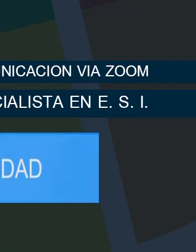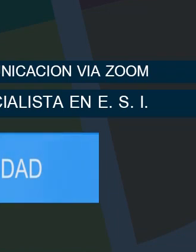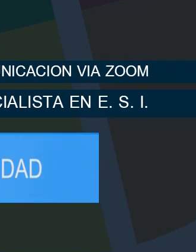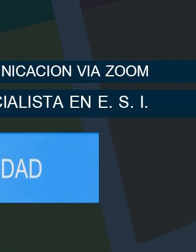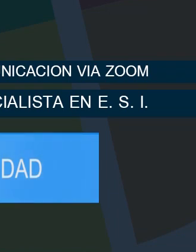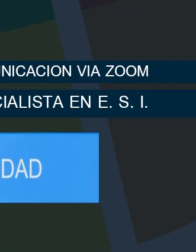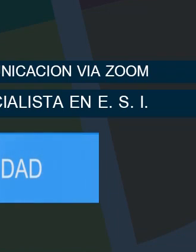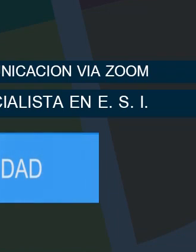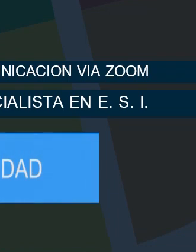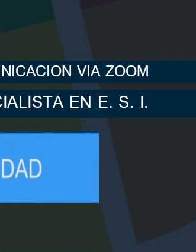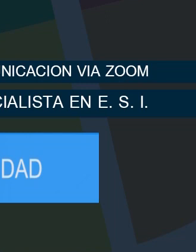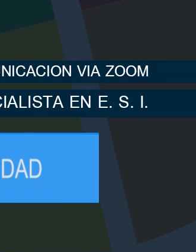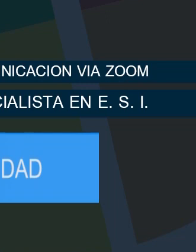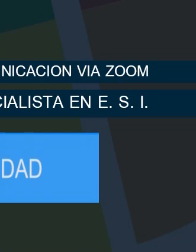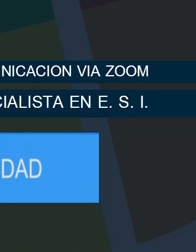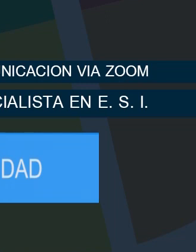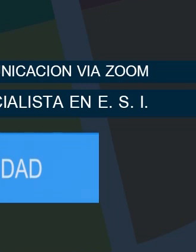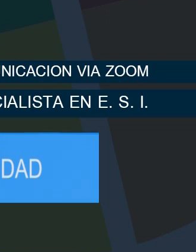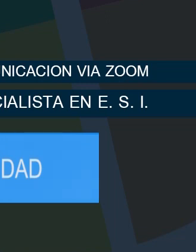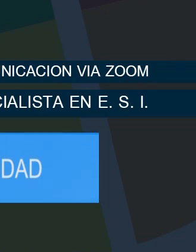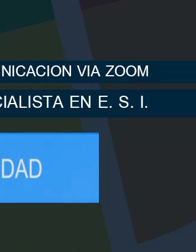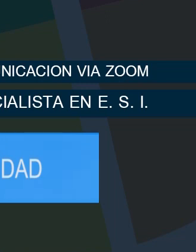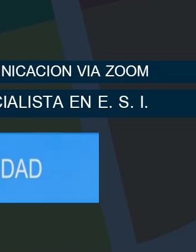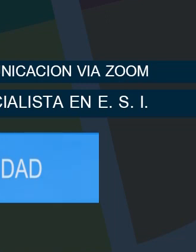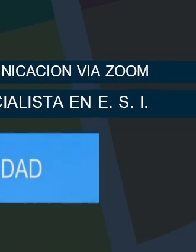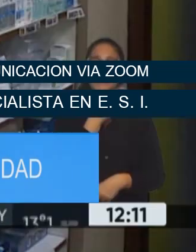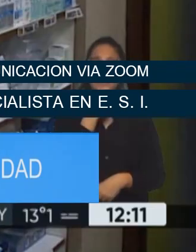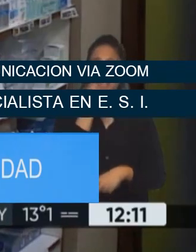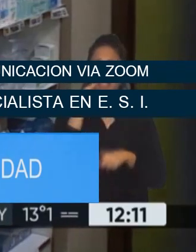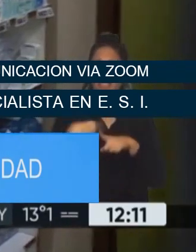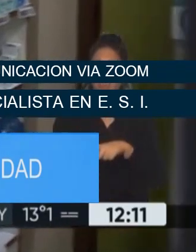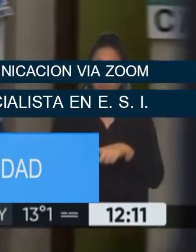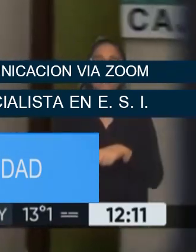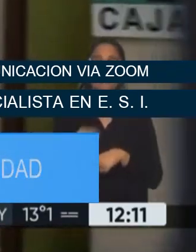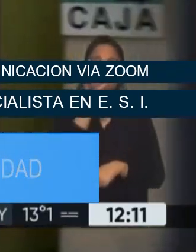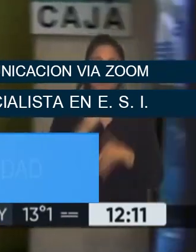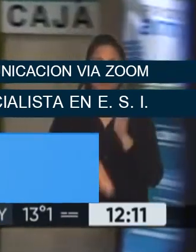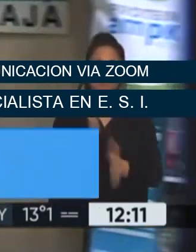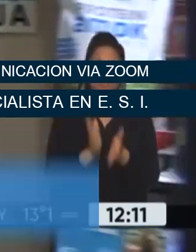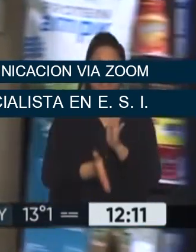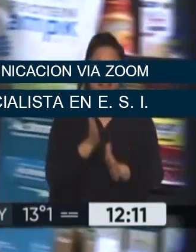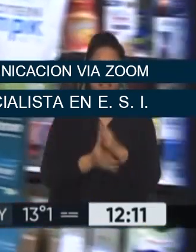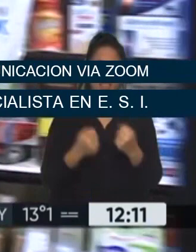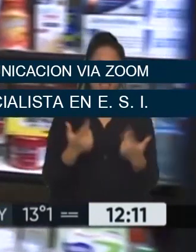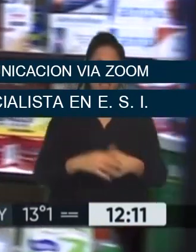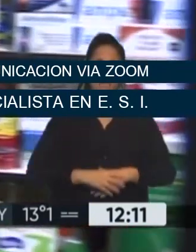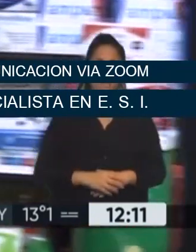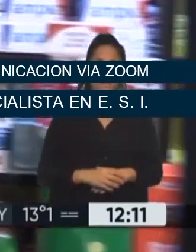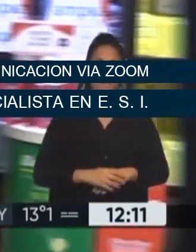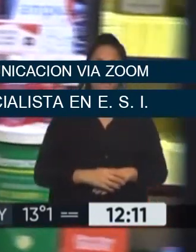de levonorgestrel es una palabra rara la de la hormona que en realidad lo que hace es que el